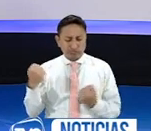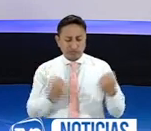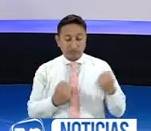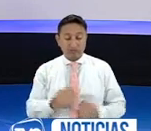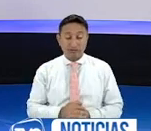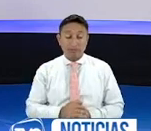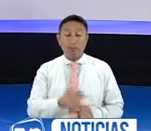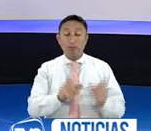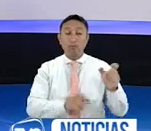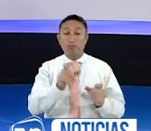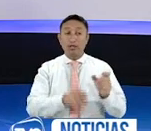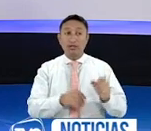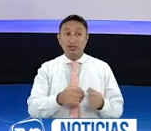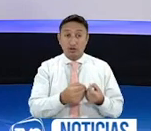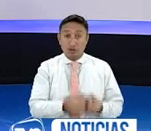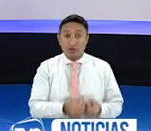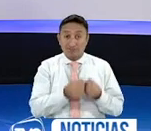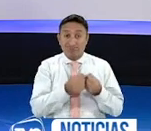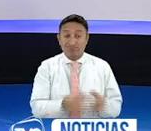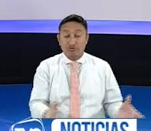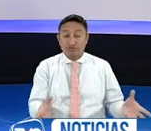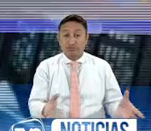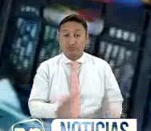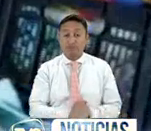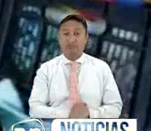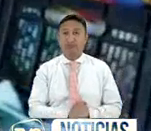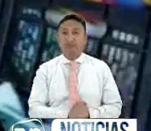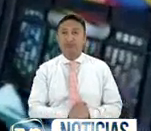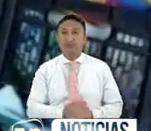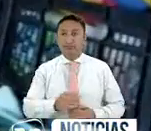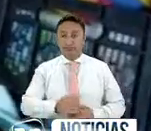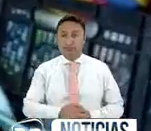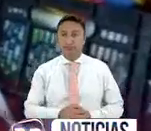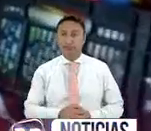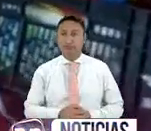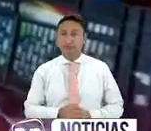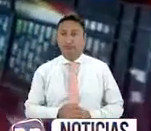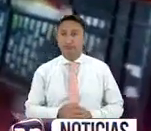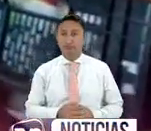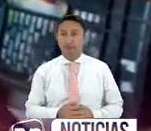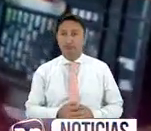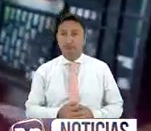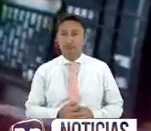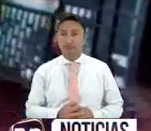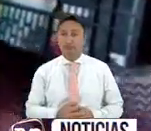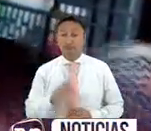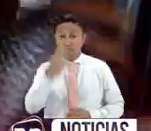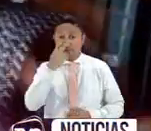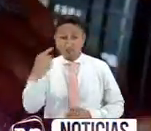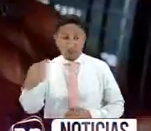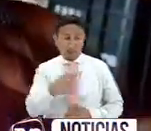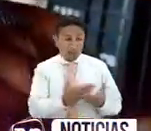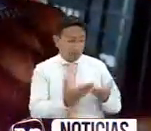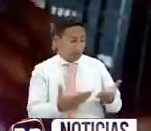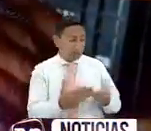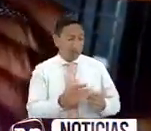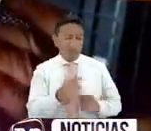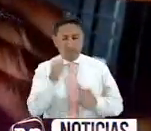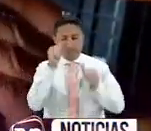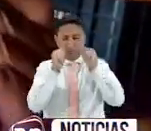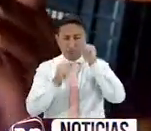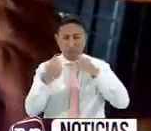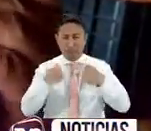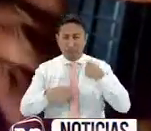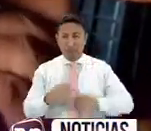los habitantes perdieron sus enseres algunas cosas usted mismo cómo está mis cosas